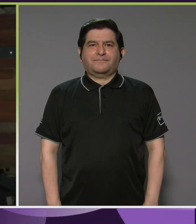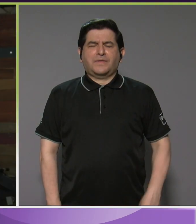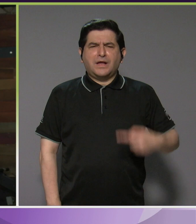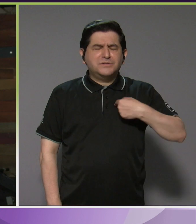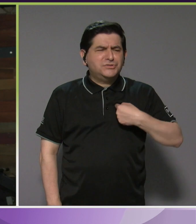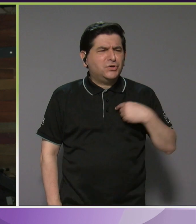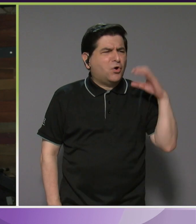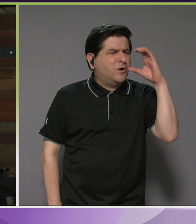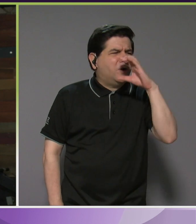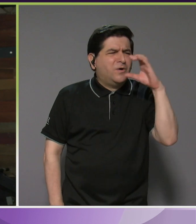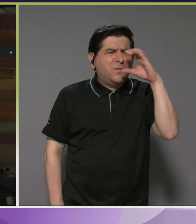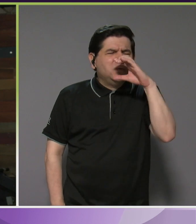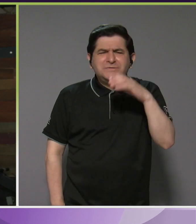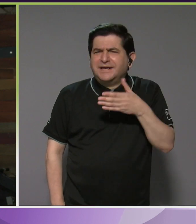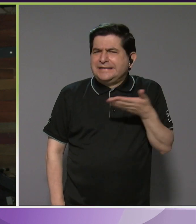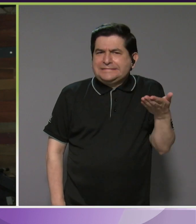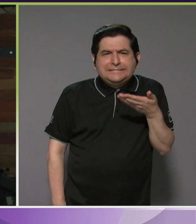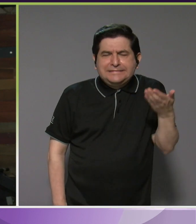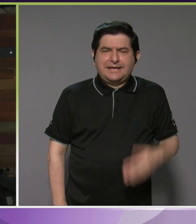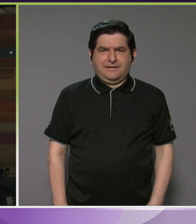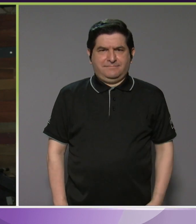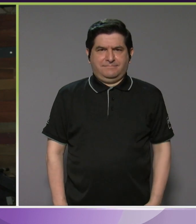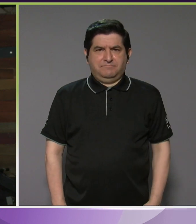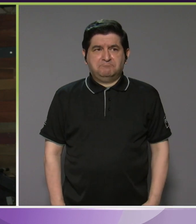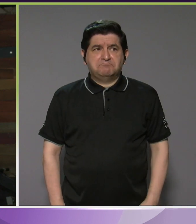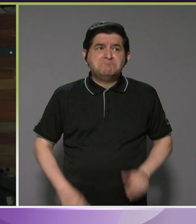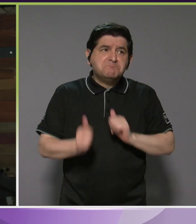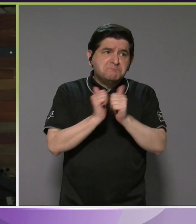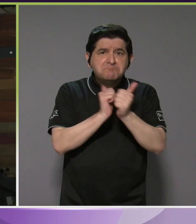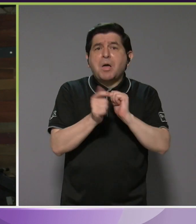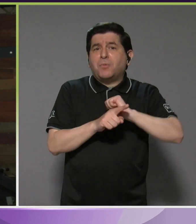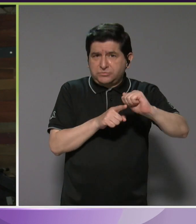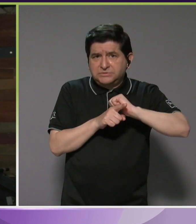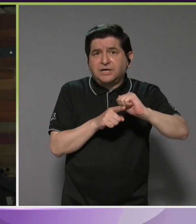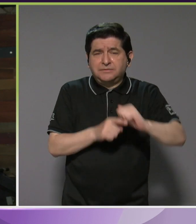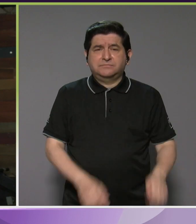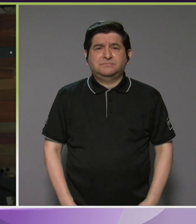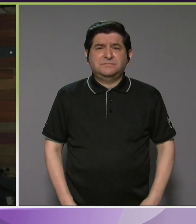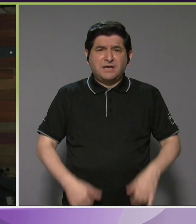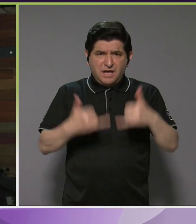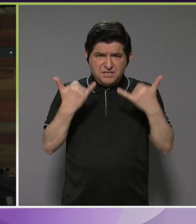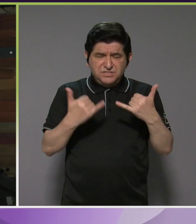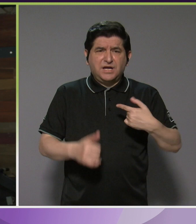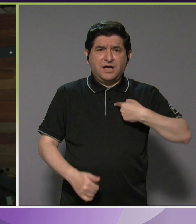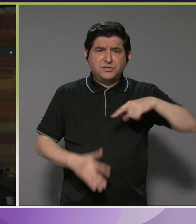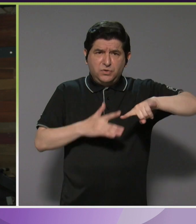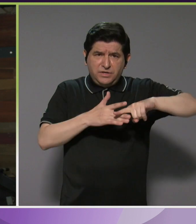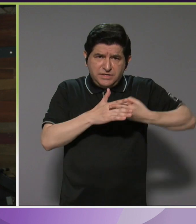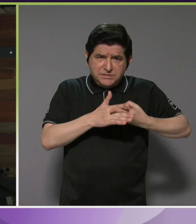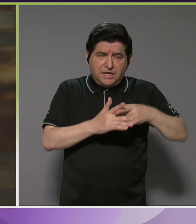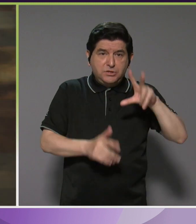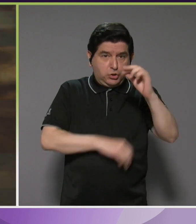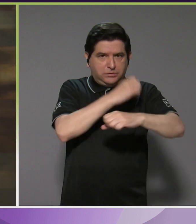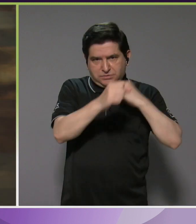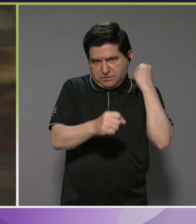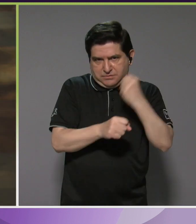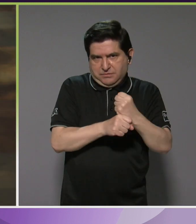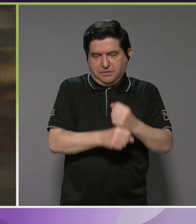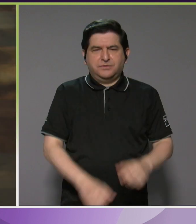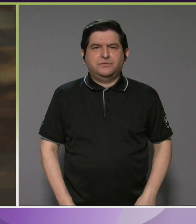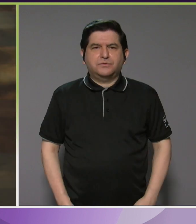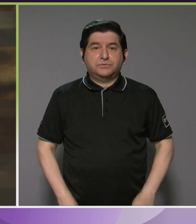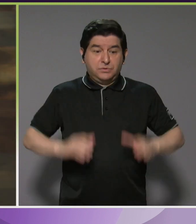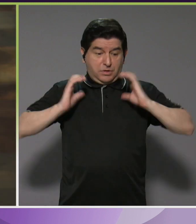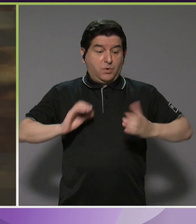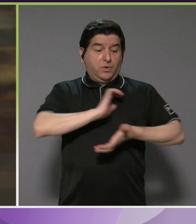yo andaba como en búsqueda de básicamente hacer ejercicio, porque pues ya estaba entrando a los 30 años y pues ya el